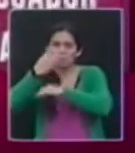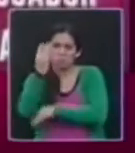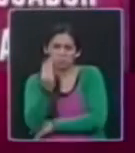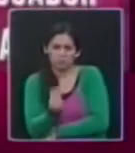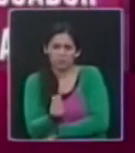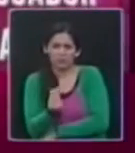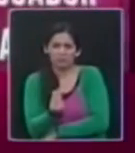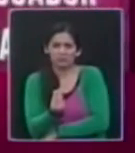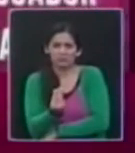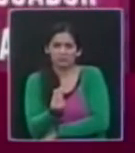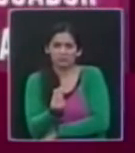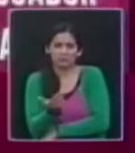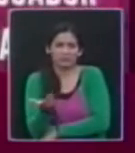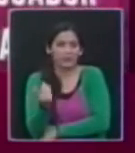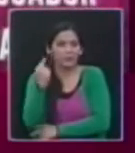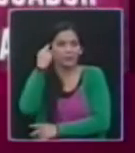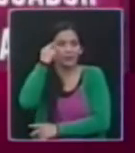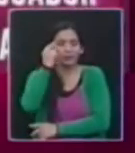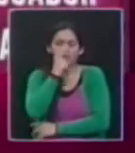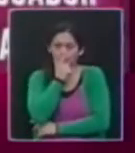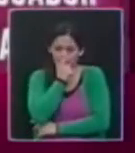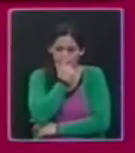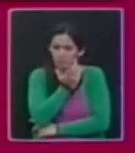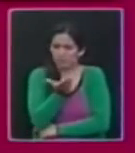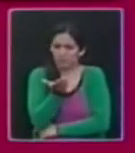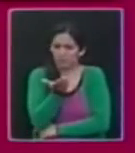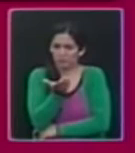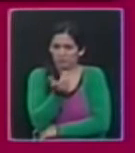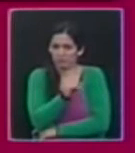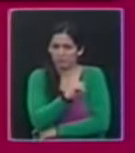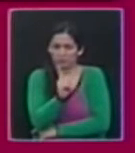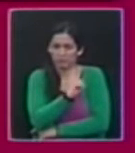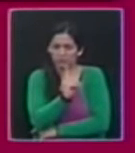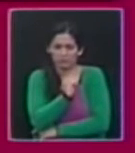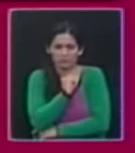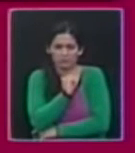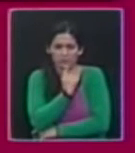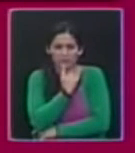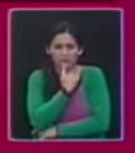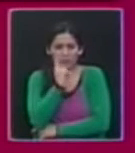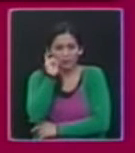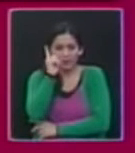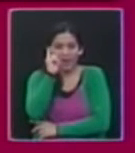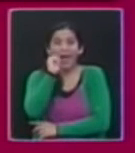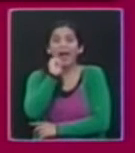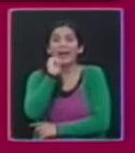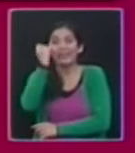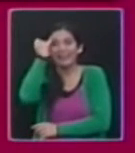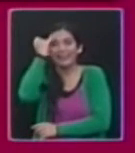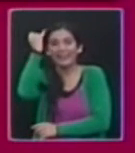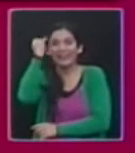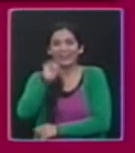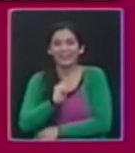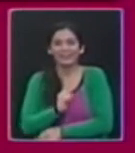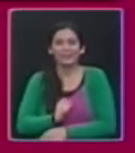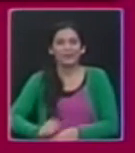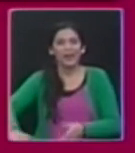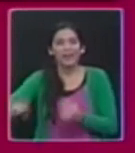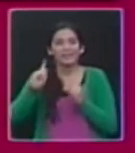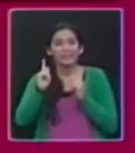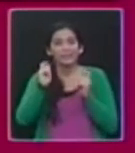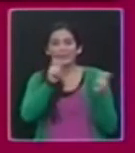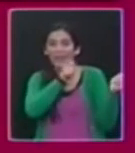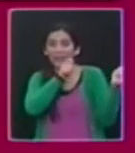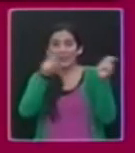públicas. Lo que nos pareció un tema muy interesante de tratar y de poder realizar una campaña